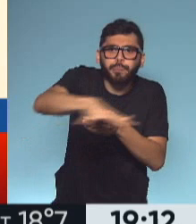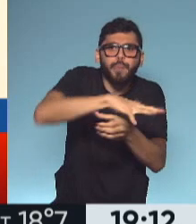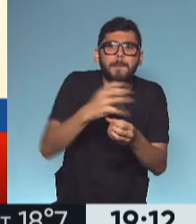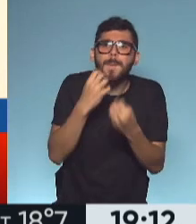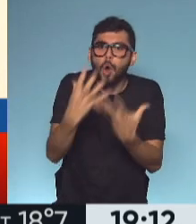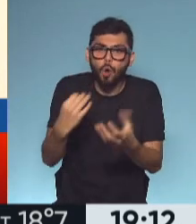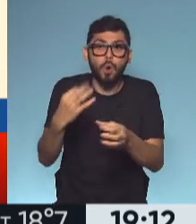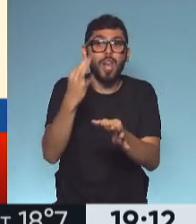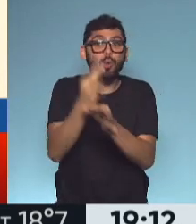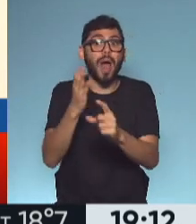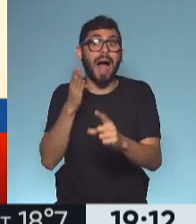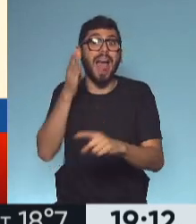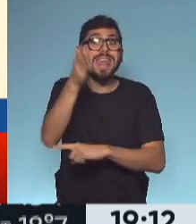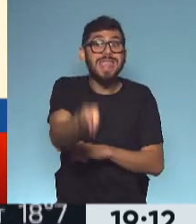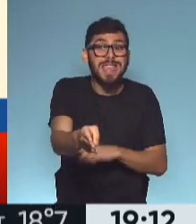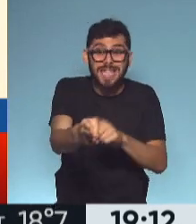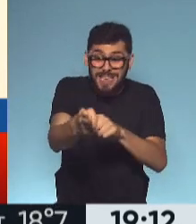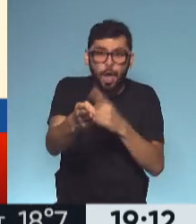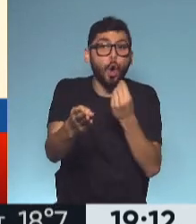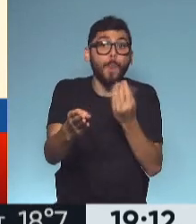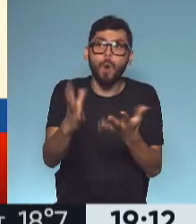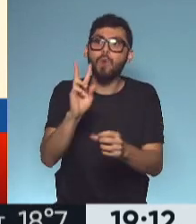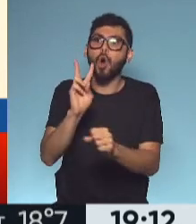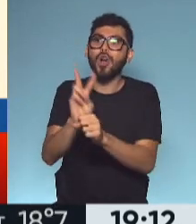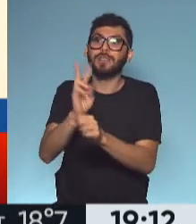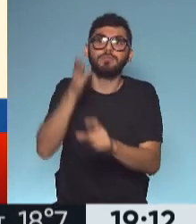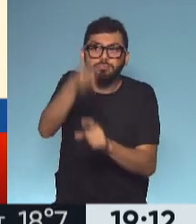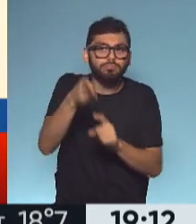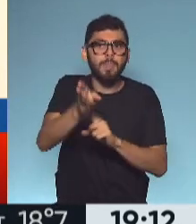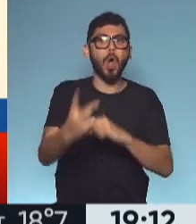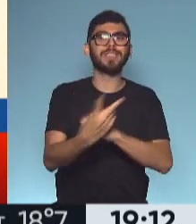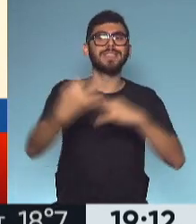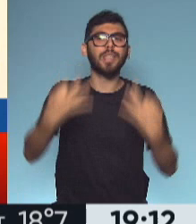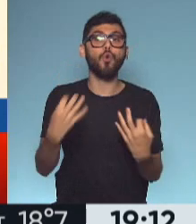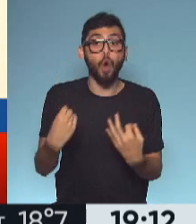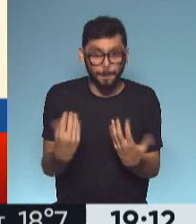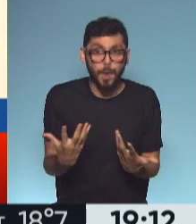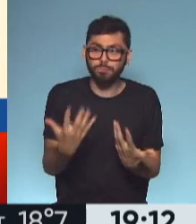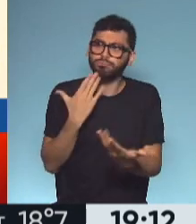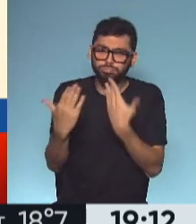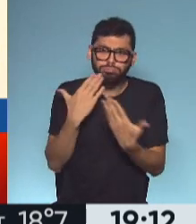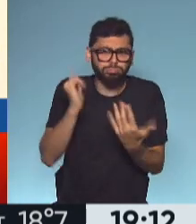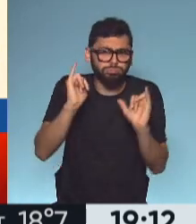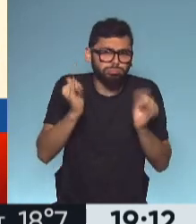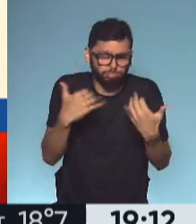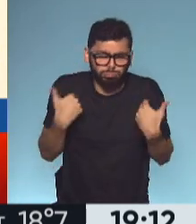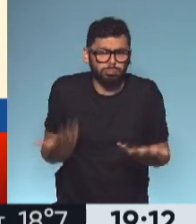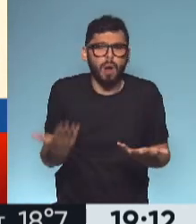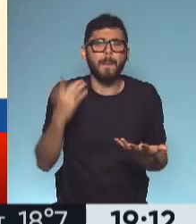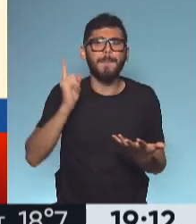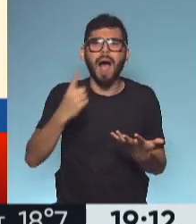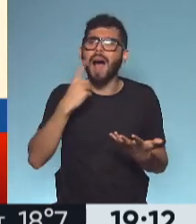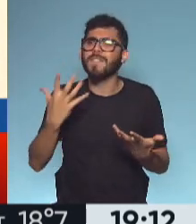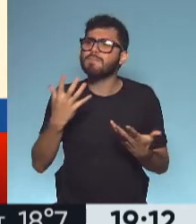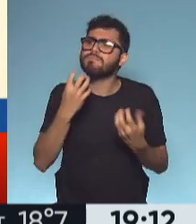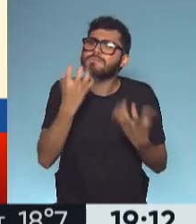el traslado, cómo hacer la presencialidad más segura. Y también siempre estamos dispuestos a dialogar sobre qué cosas podemos hacer, qué cosas